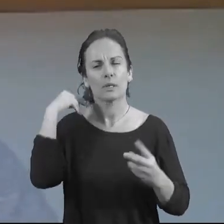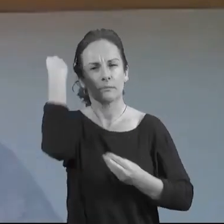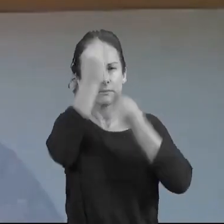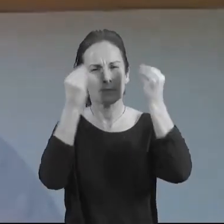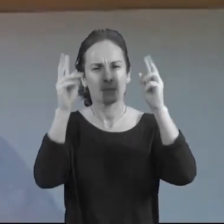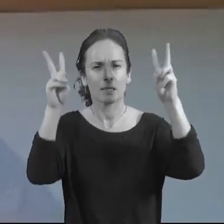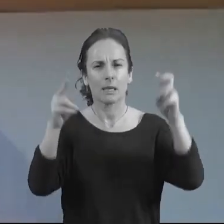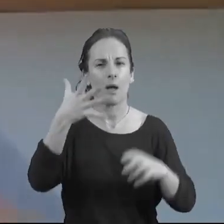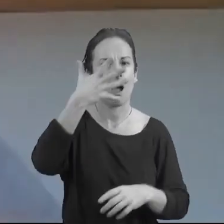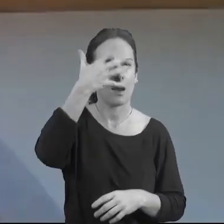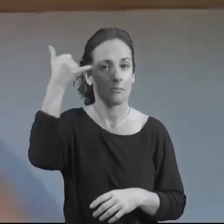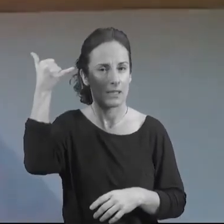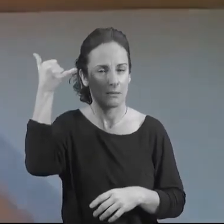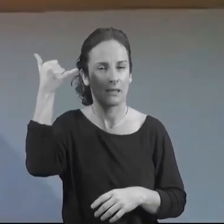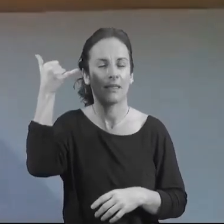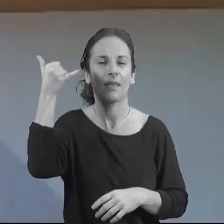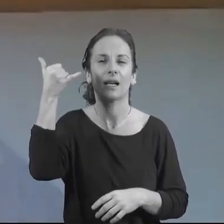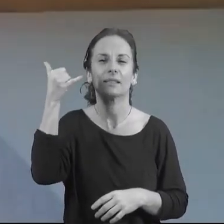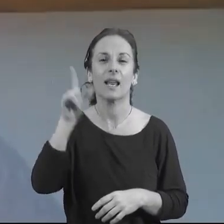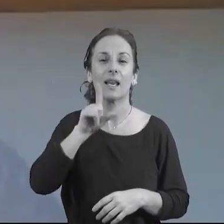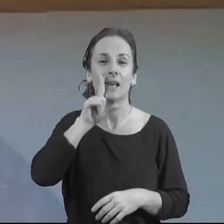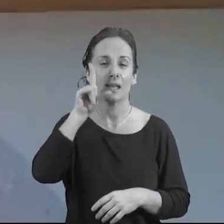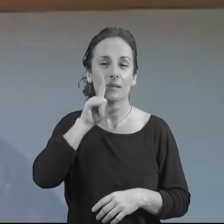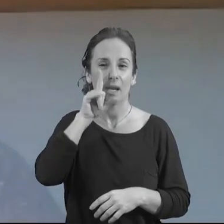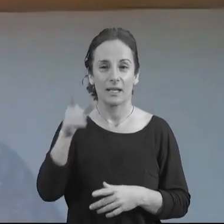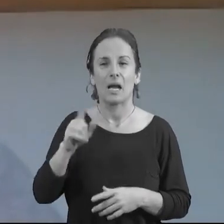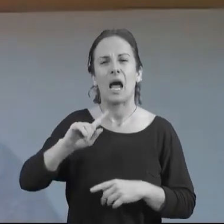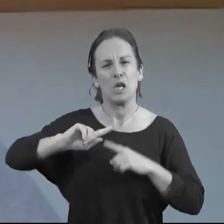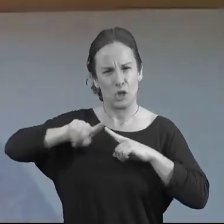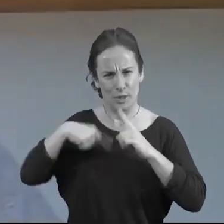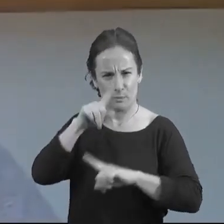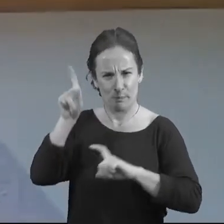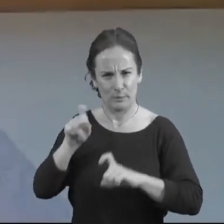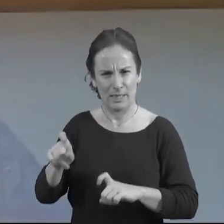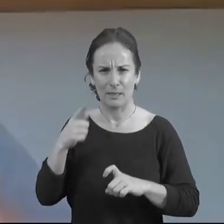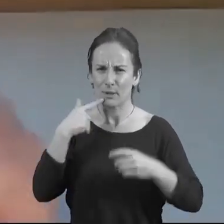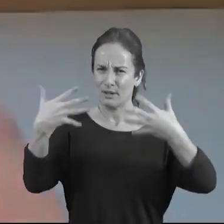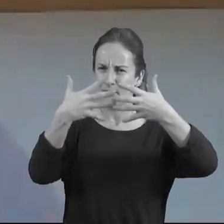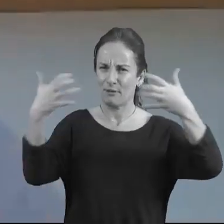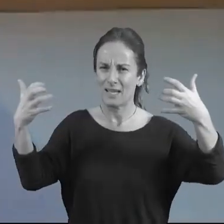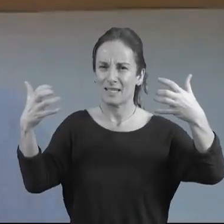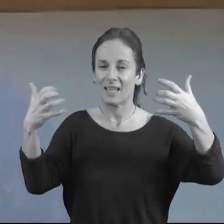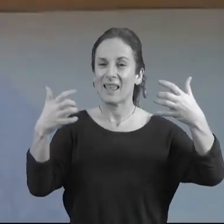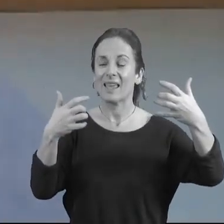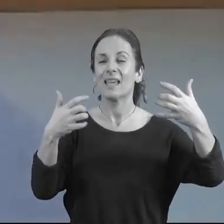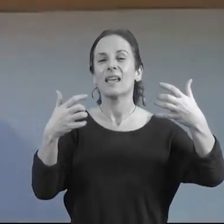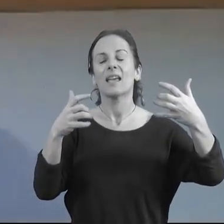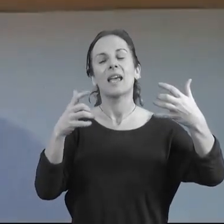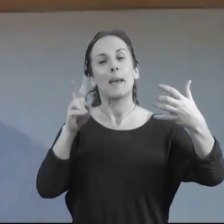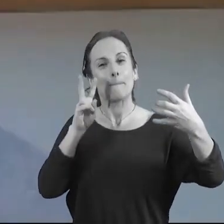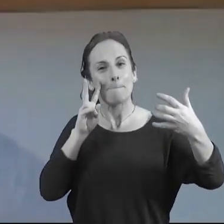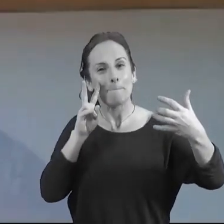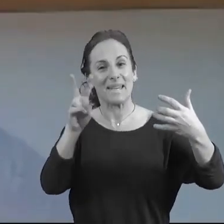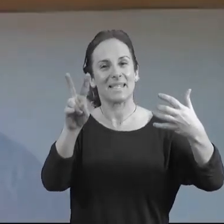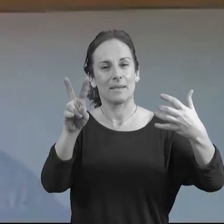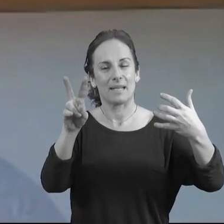Jo, després la primera pregunta que haré, o quasi la que te hago, Gracia, és saber si lo de la IN entre paréntesis se tiene que leer o